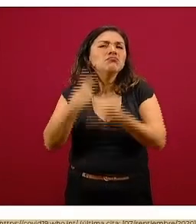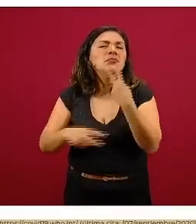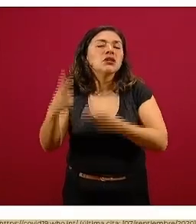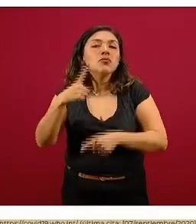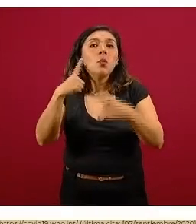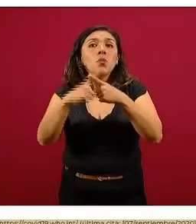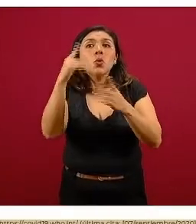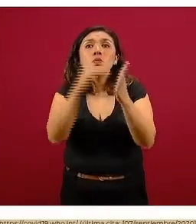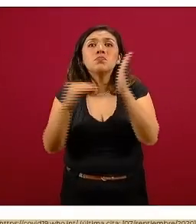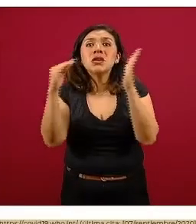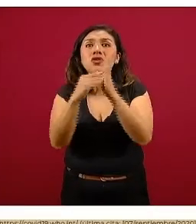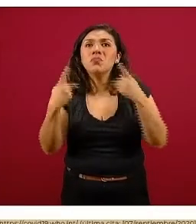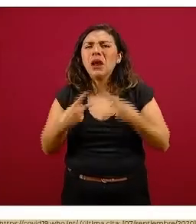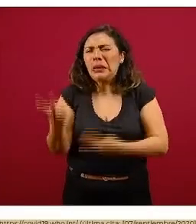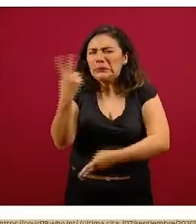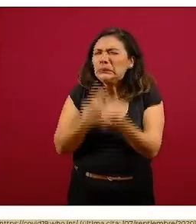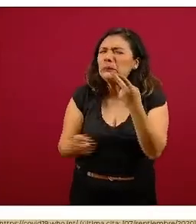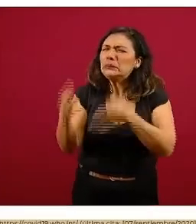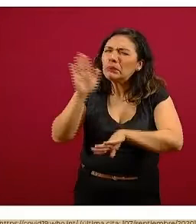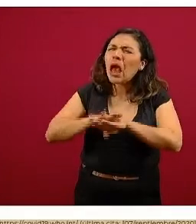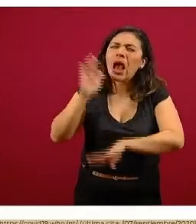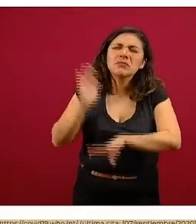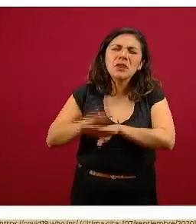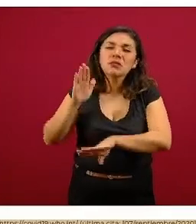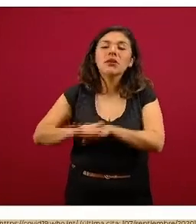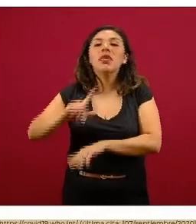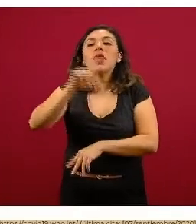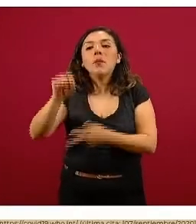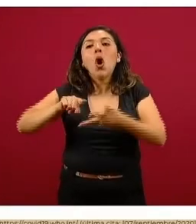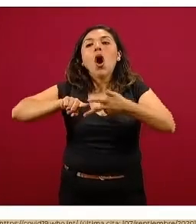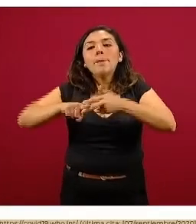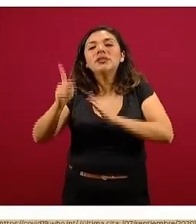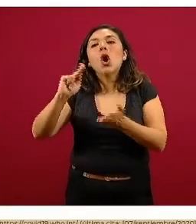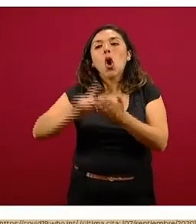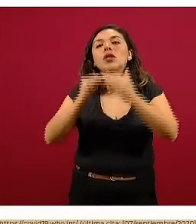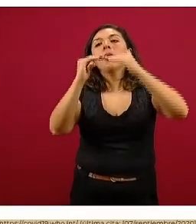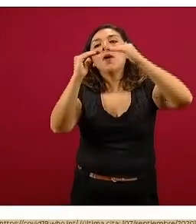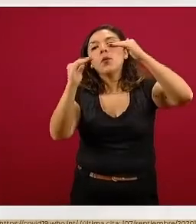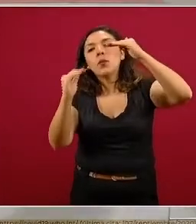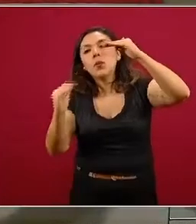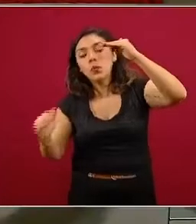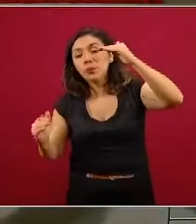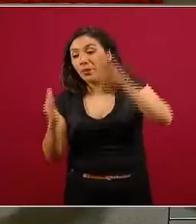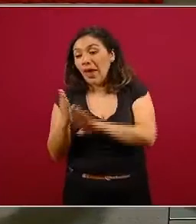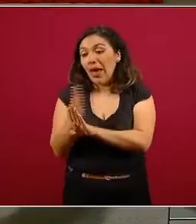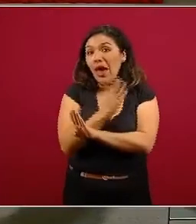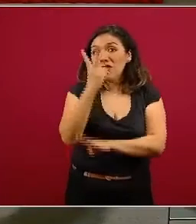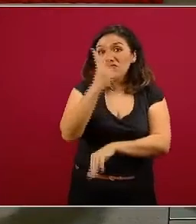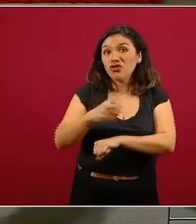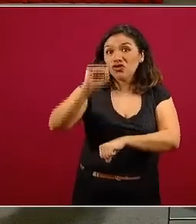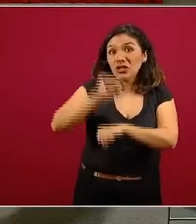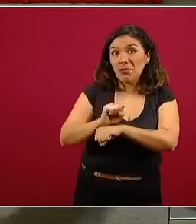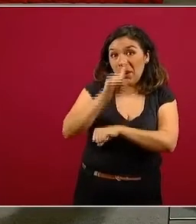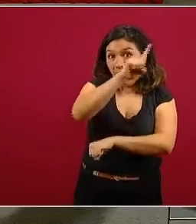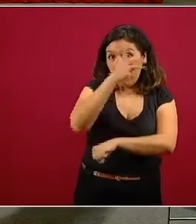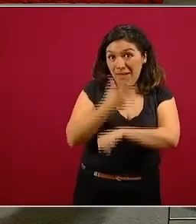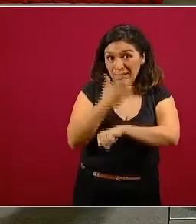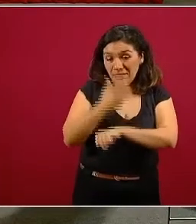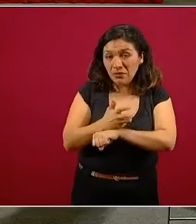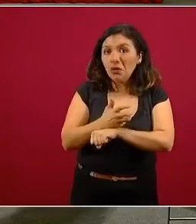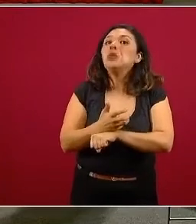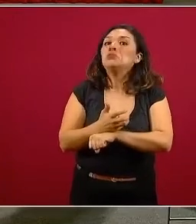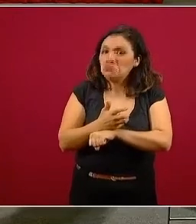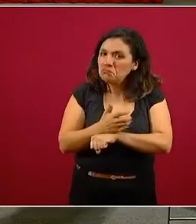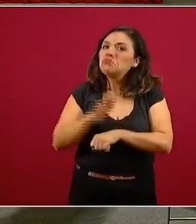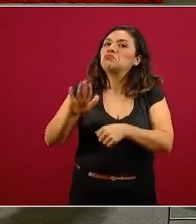millón confirmados y luego entonces inicia nuevamente un descenso. Las 2 últimas semanas, en el caso de Estados Unidos, se ha